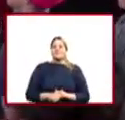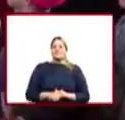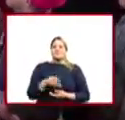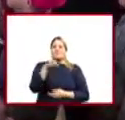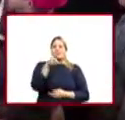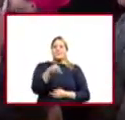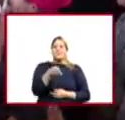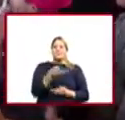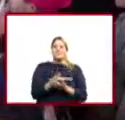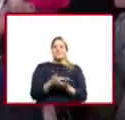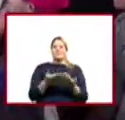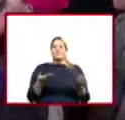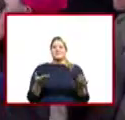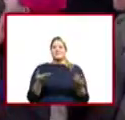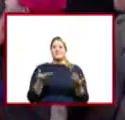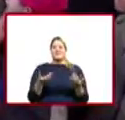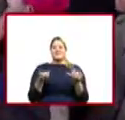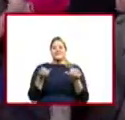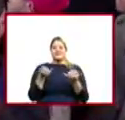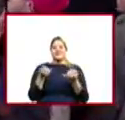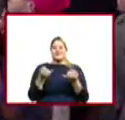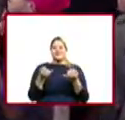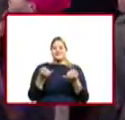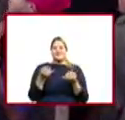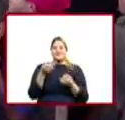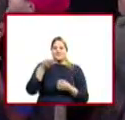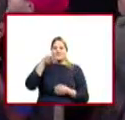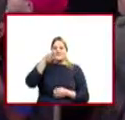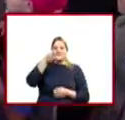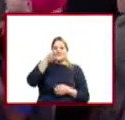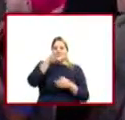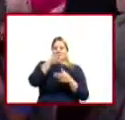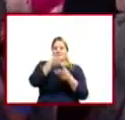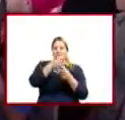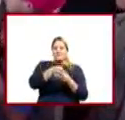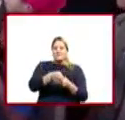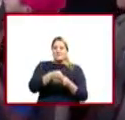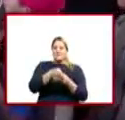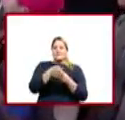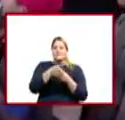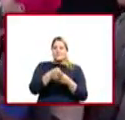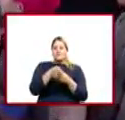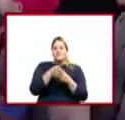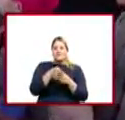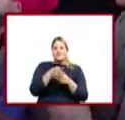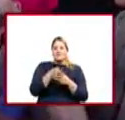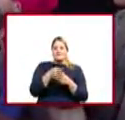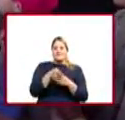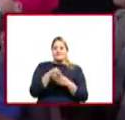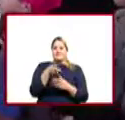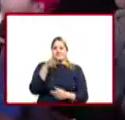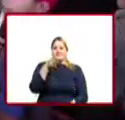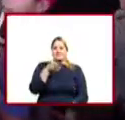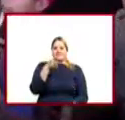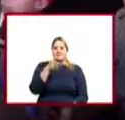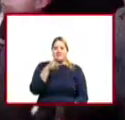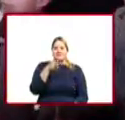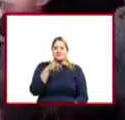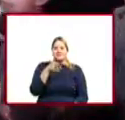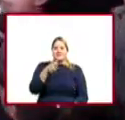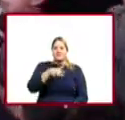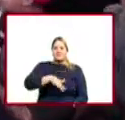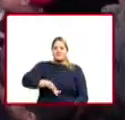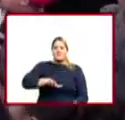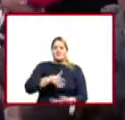que recibimos, pues es la respuesta oficial que teníamos que dar. Formalizar la posición que en este momento maneja desde la autoridad en que tiene el Ministerio Público, el